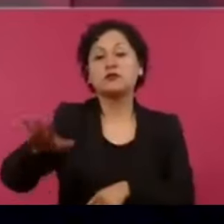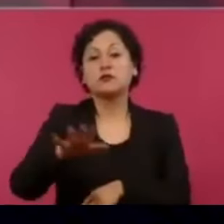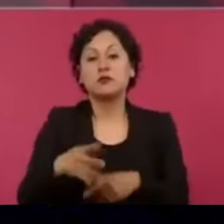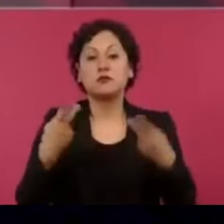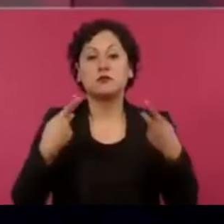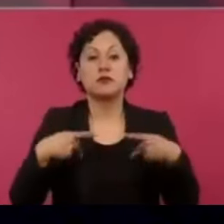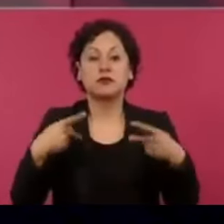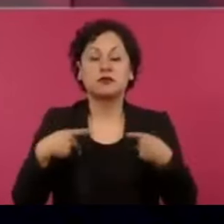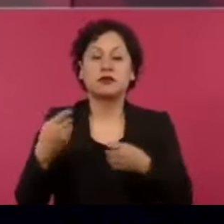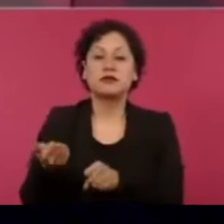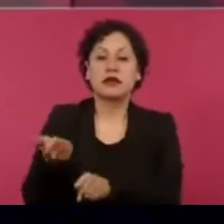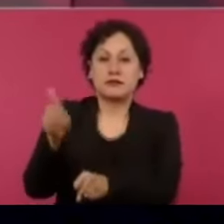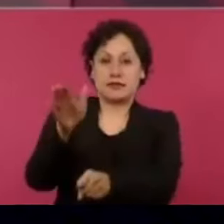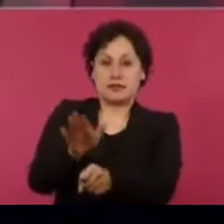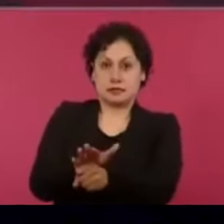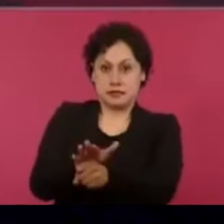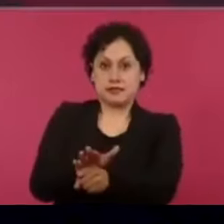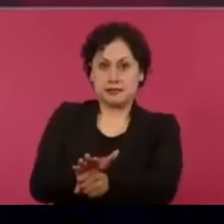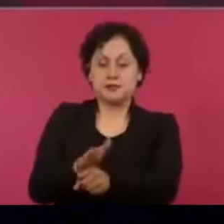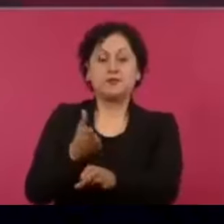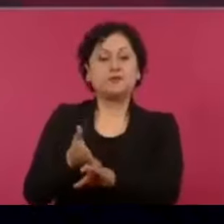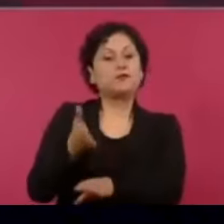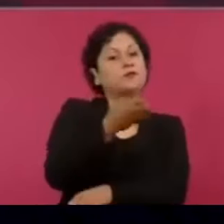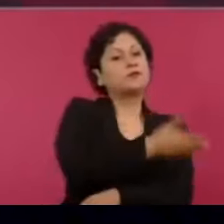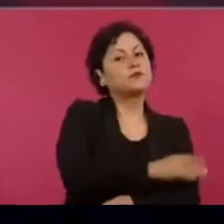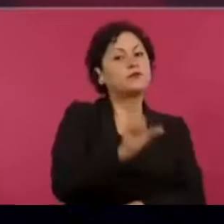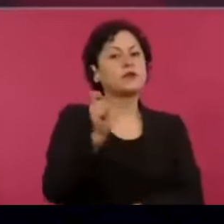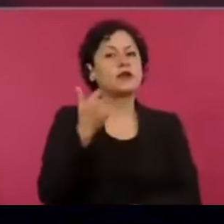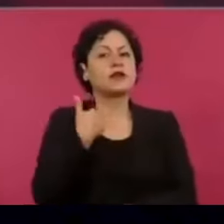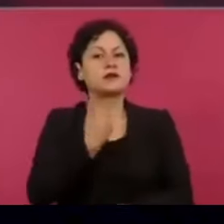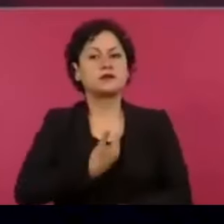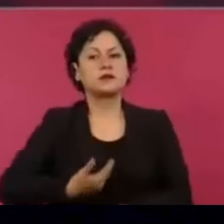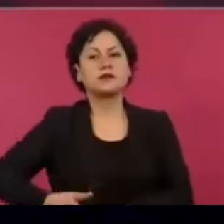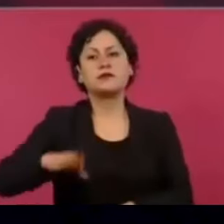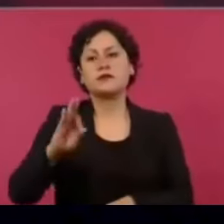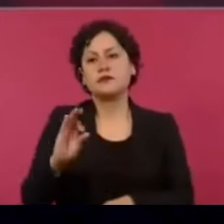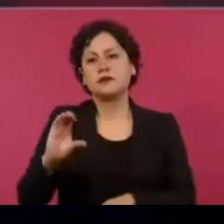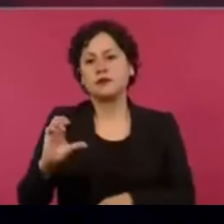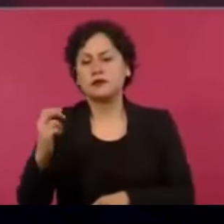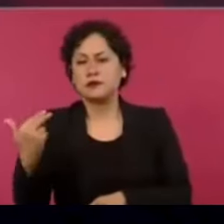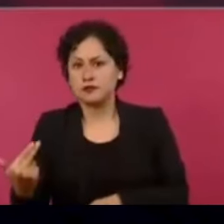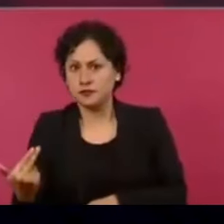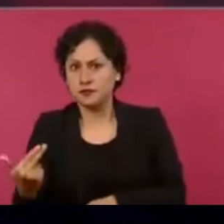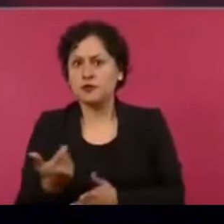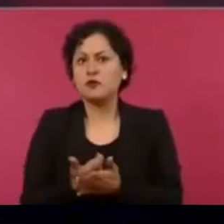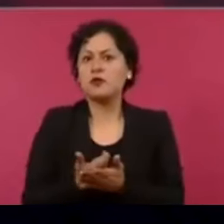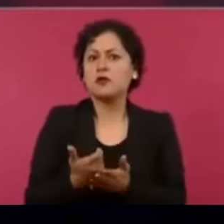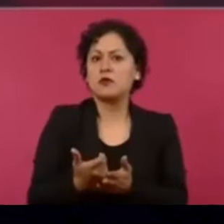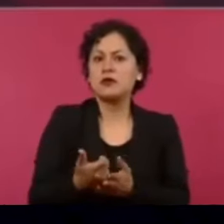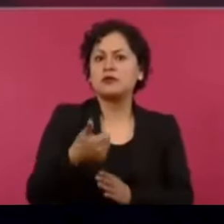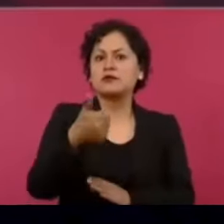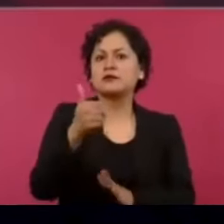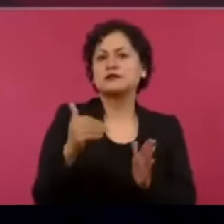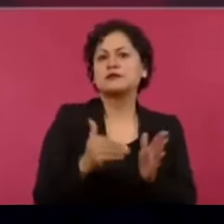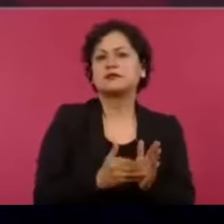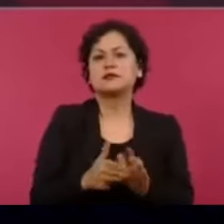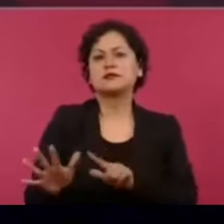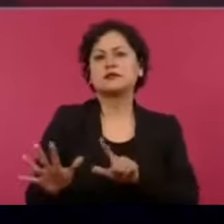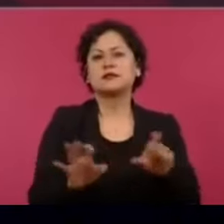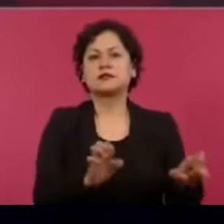con Calderón ganaban 6000 758